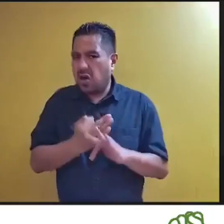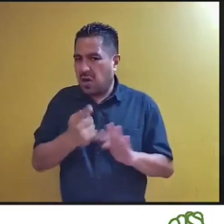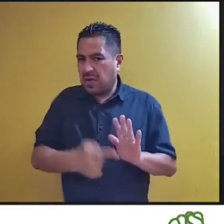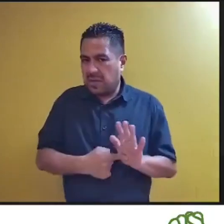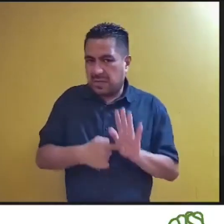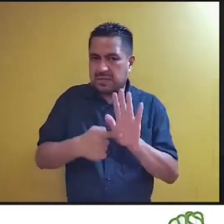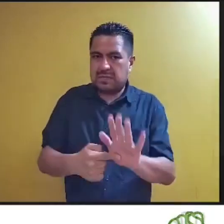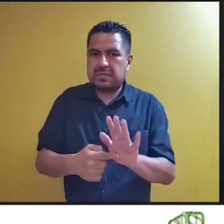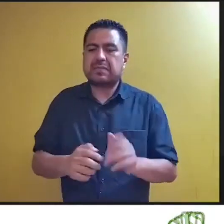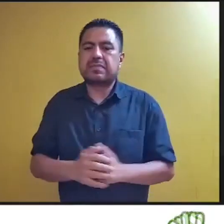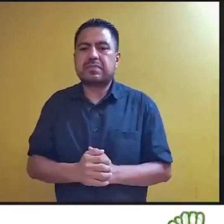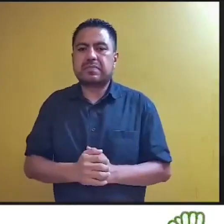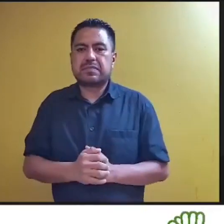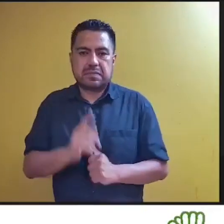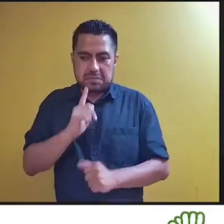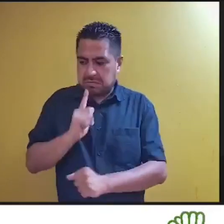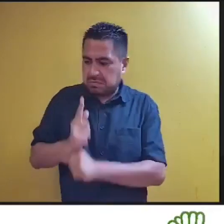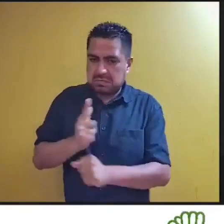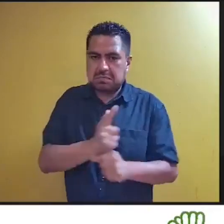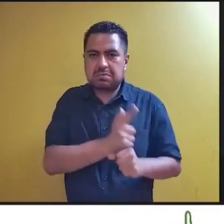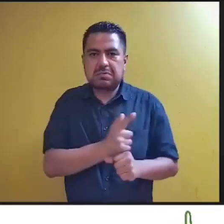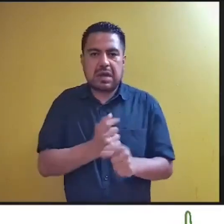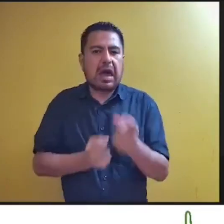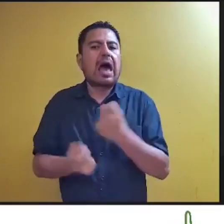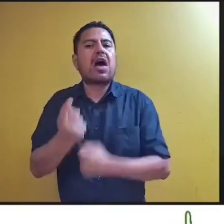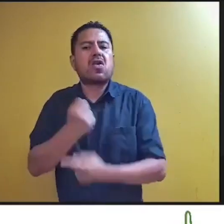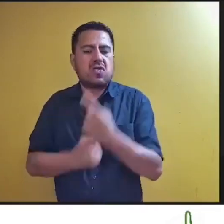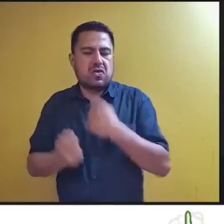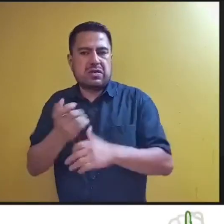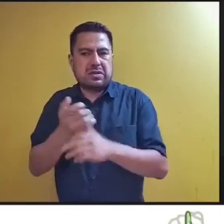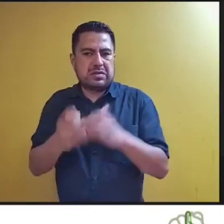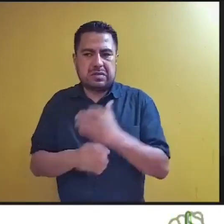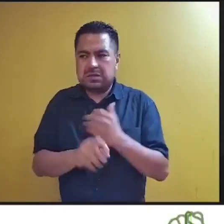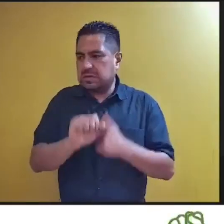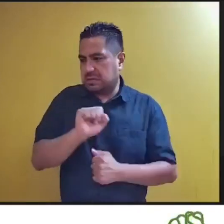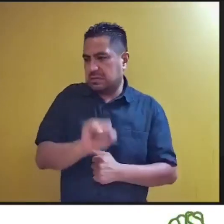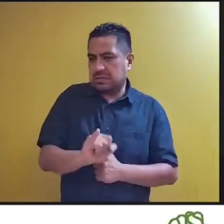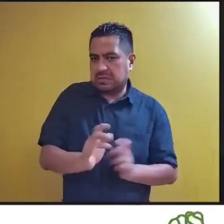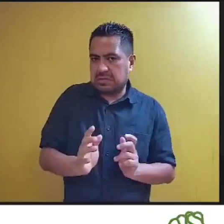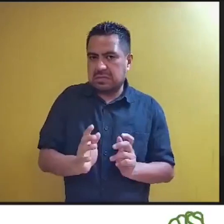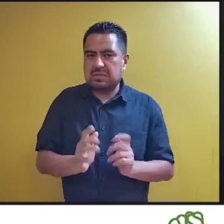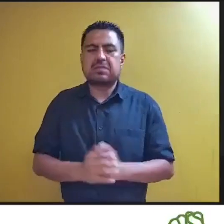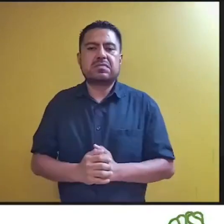presentamos. Vimos algunas vertientes y